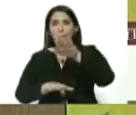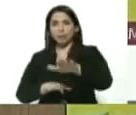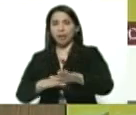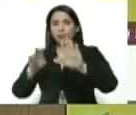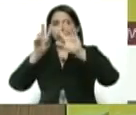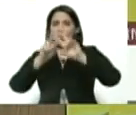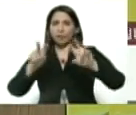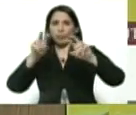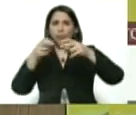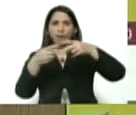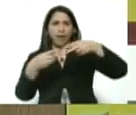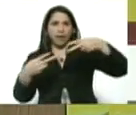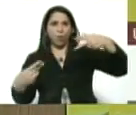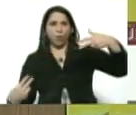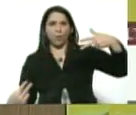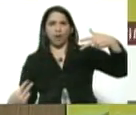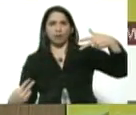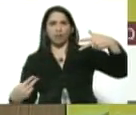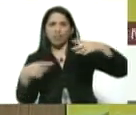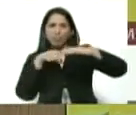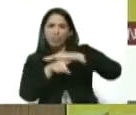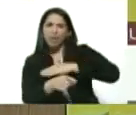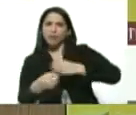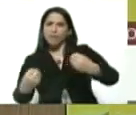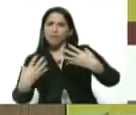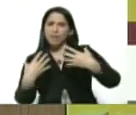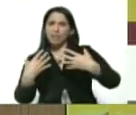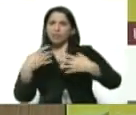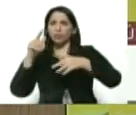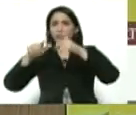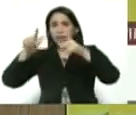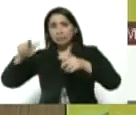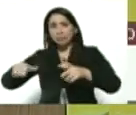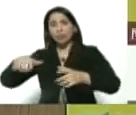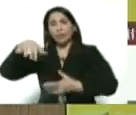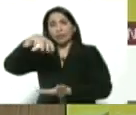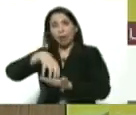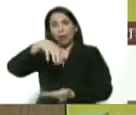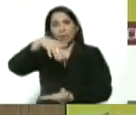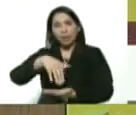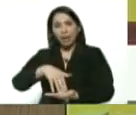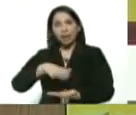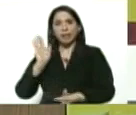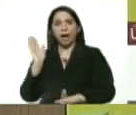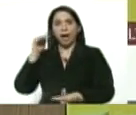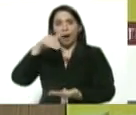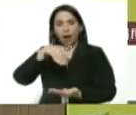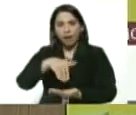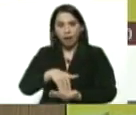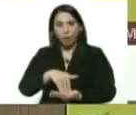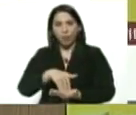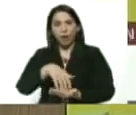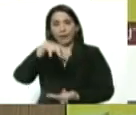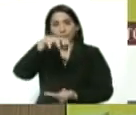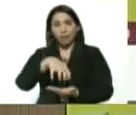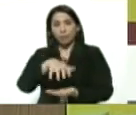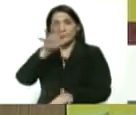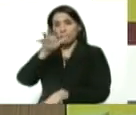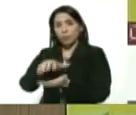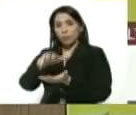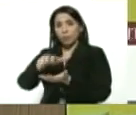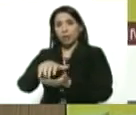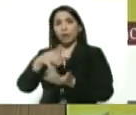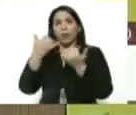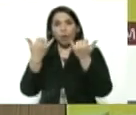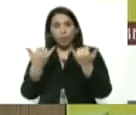del genoma del virus en pacientes en estado miranda en el estado aragua en el estado nueva esparta y en